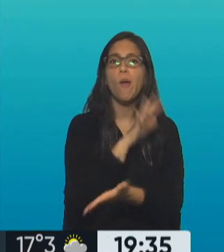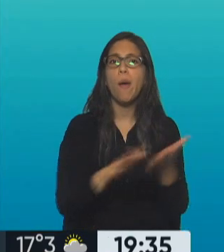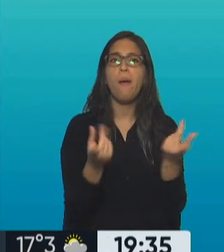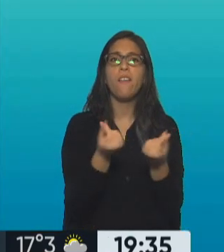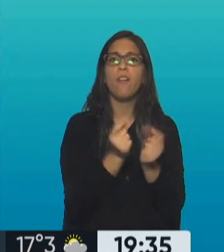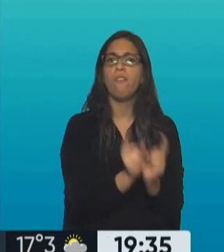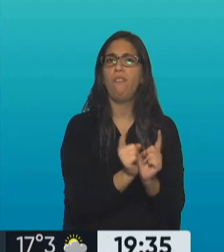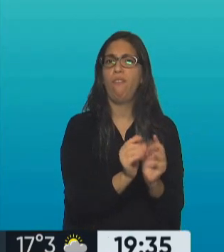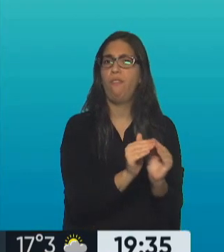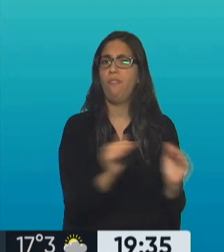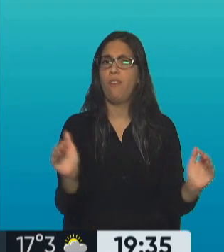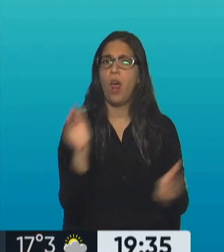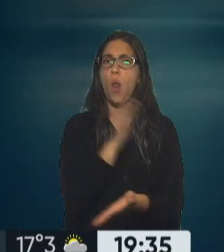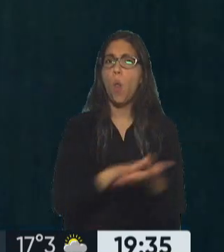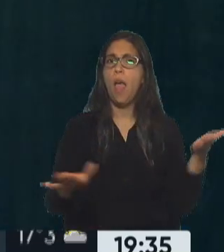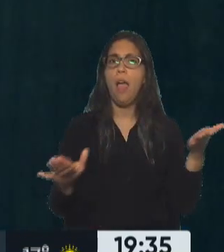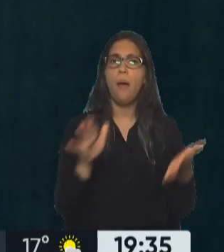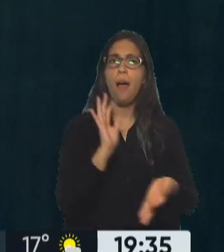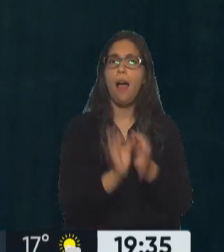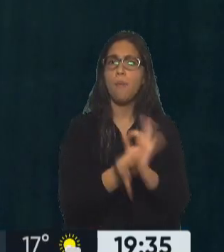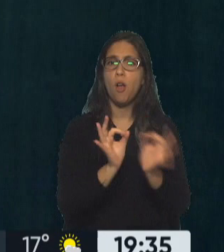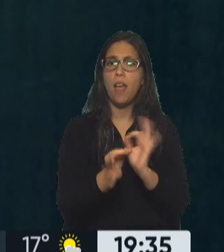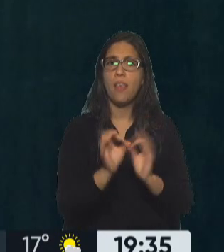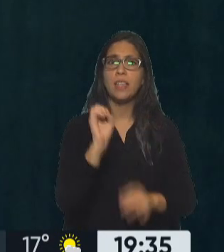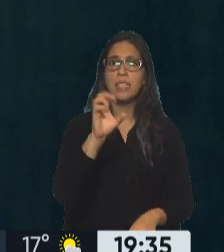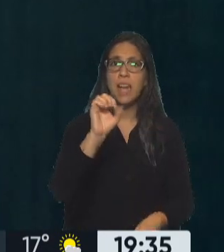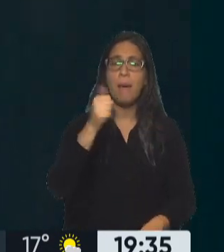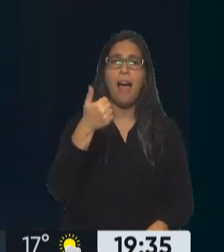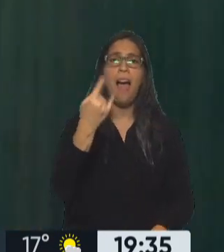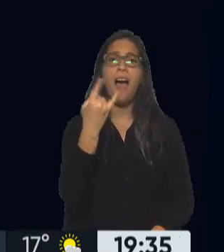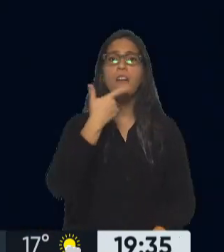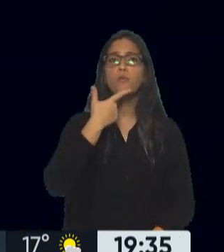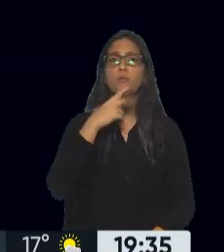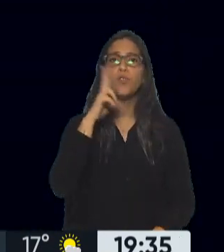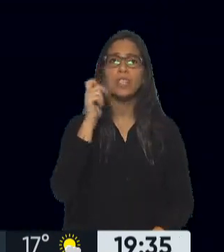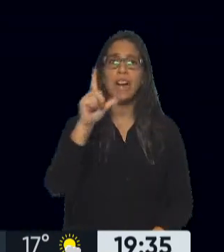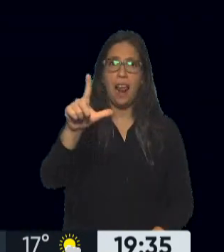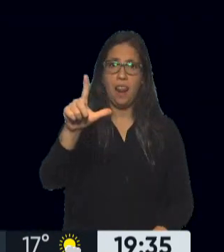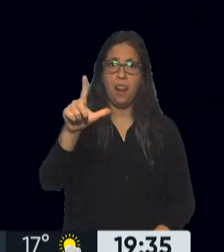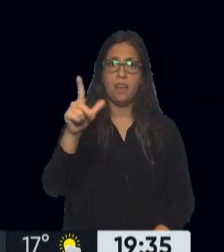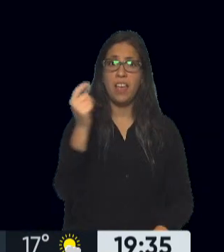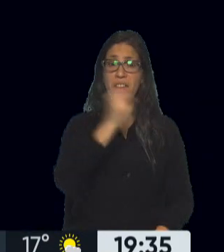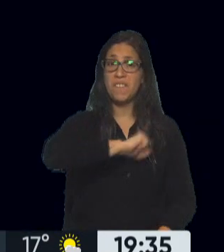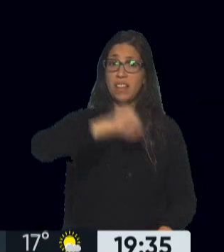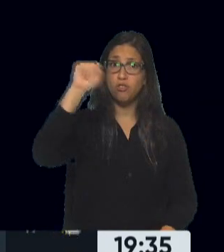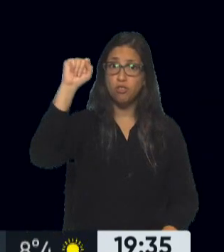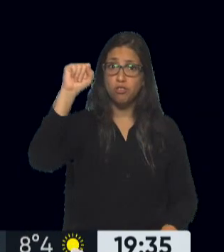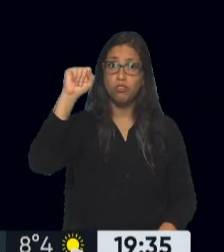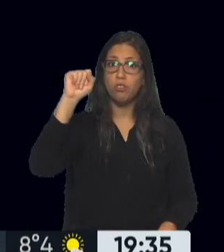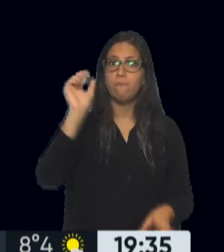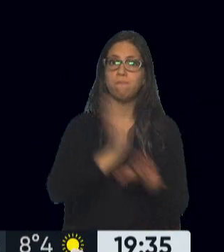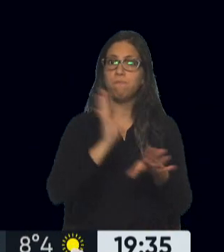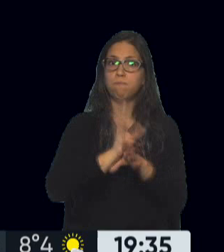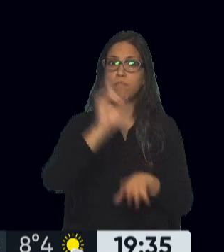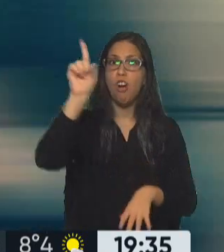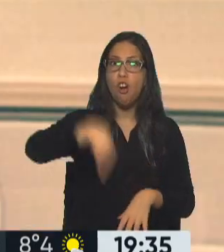valor. El nuevo signo monetario se llamará Austral. La inflación se ha convertido en el origen